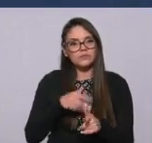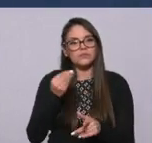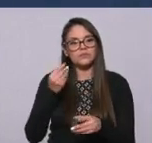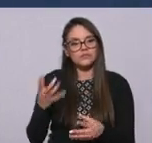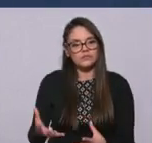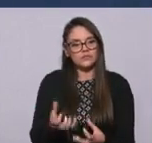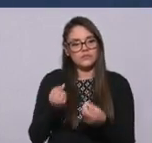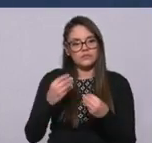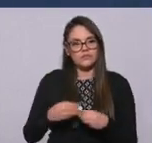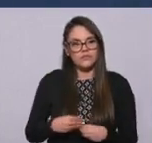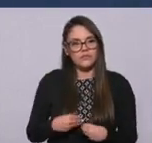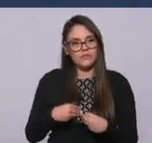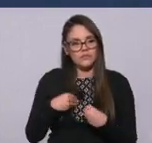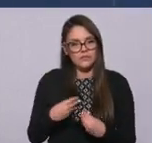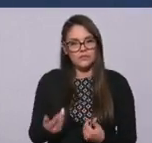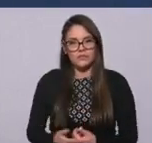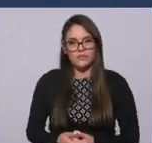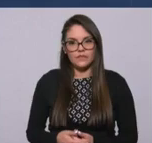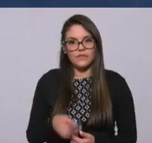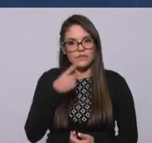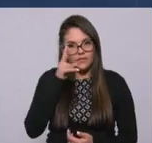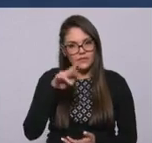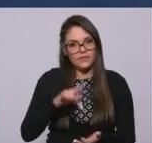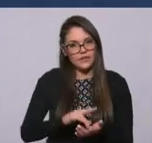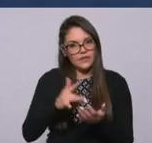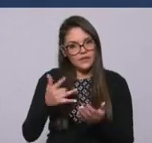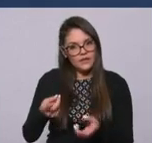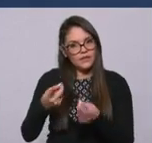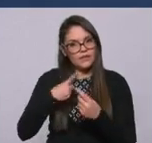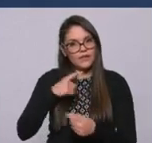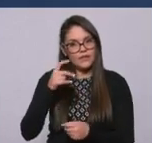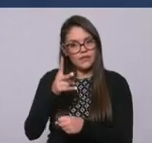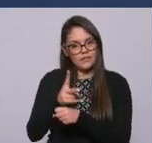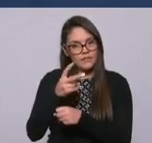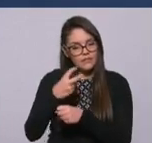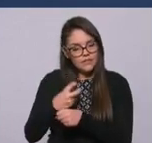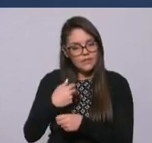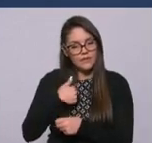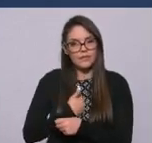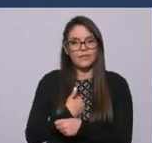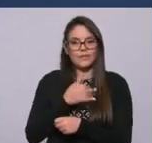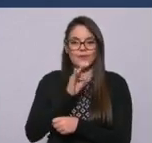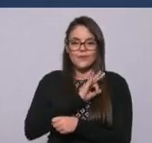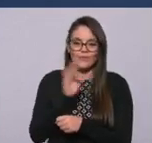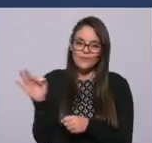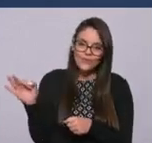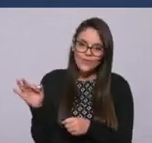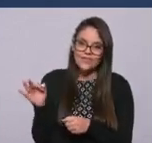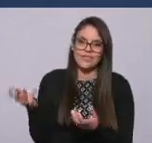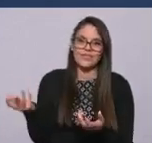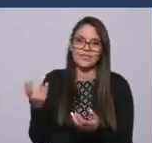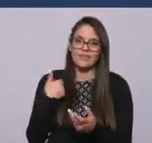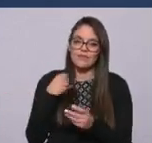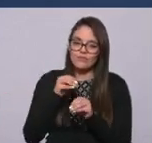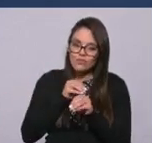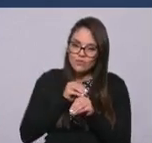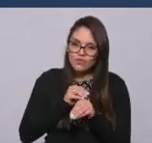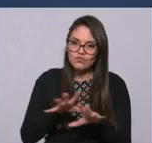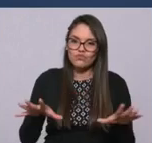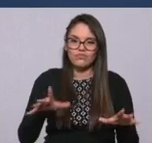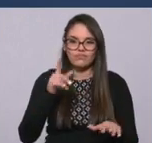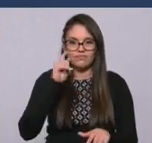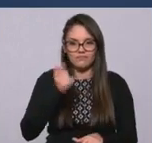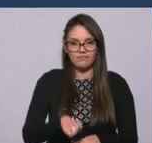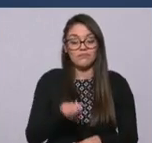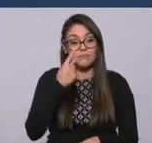muchas gracias por la invitación y por el espacio que nos brindan para poderle dar difusión a este programa tan importante, como bien lo dices, y